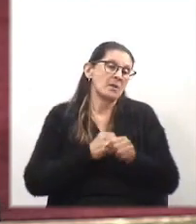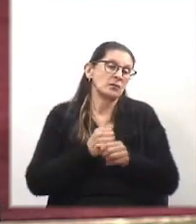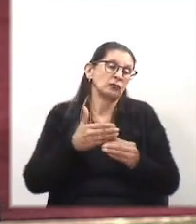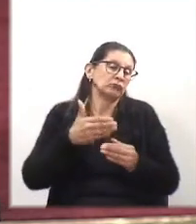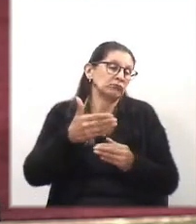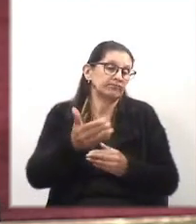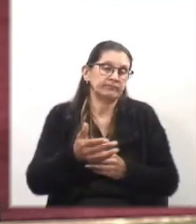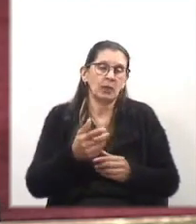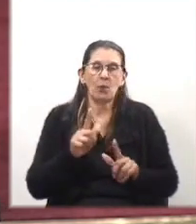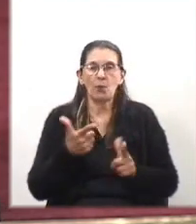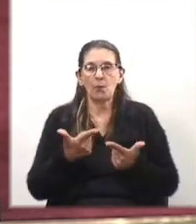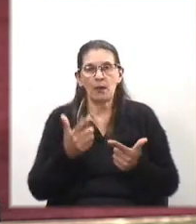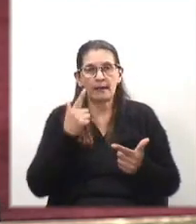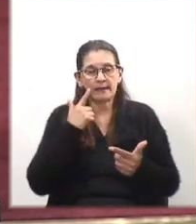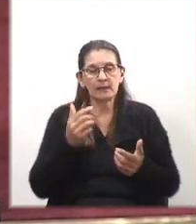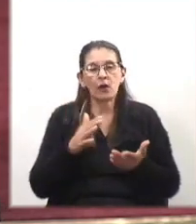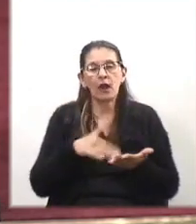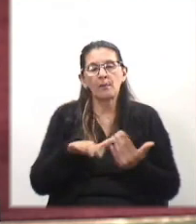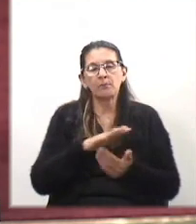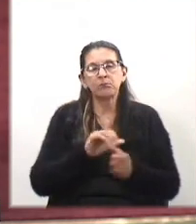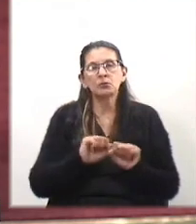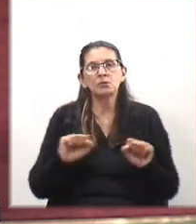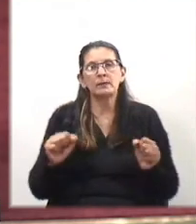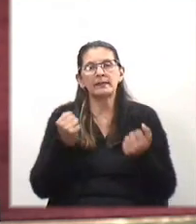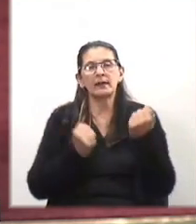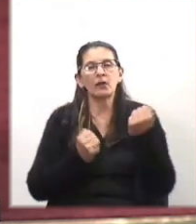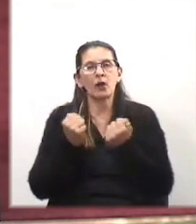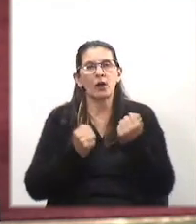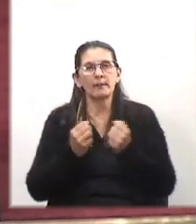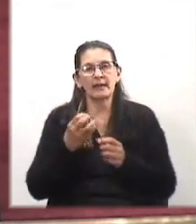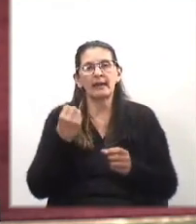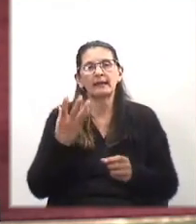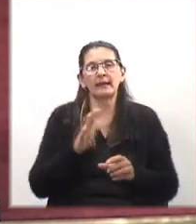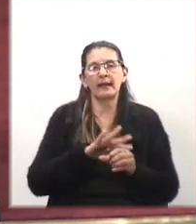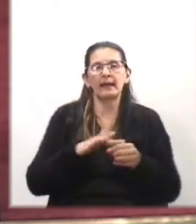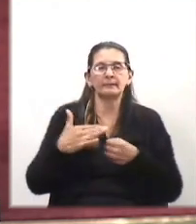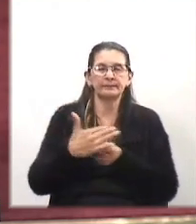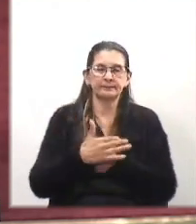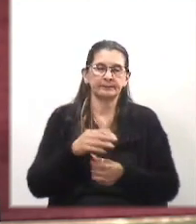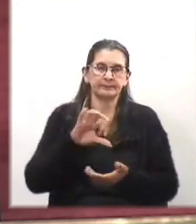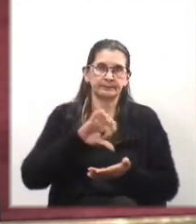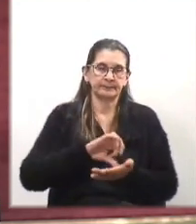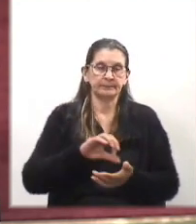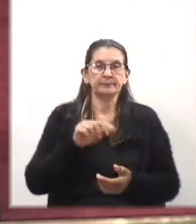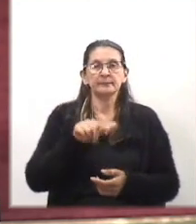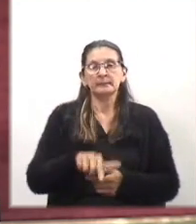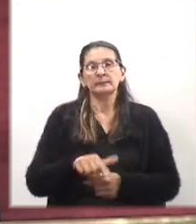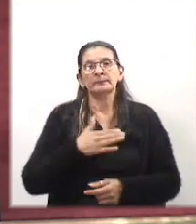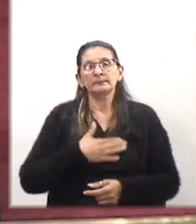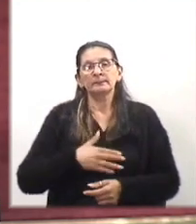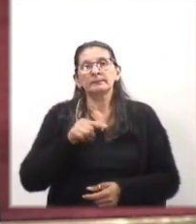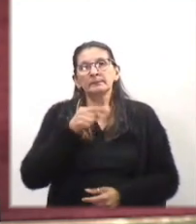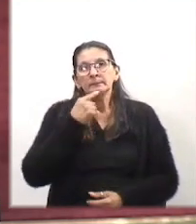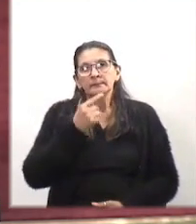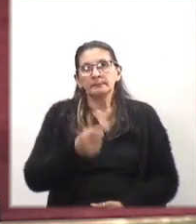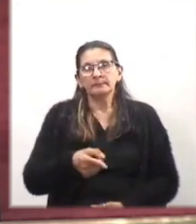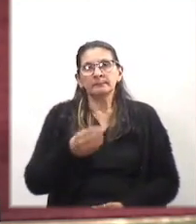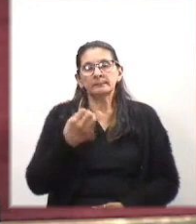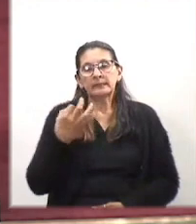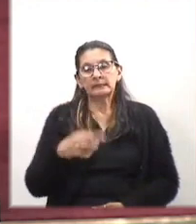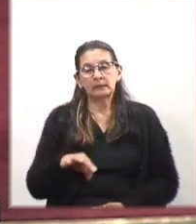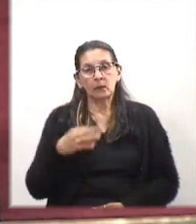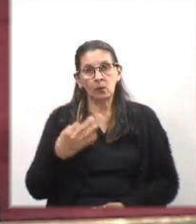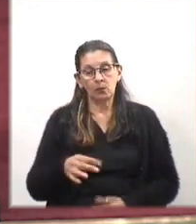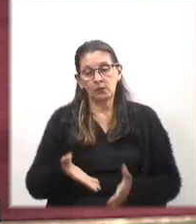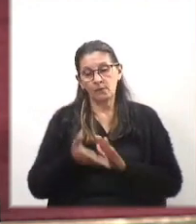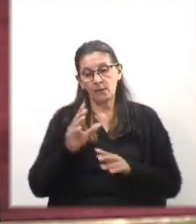se condice con las posibilidades económicas de la media de los profesionales en el país. Conforme se refirió anteriormente, quienes